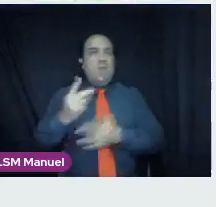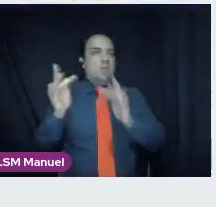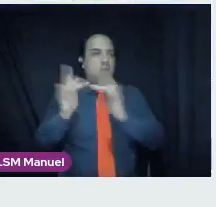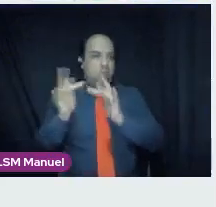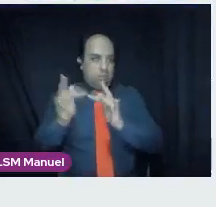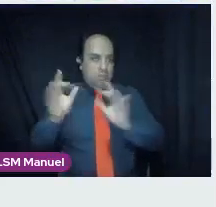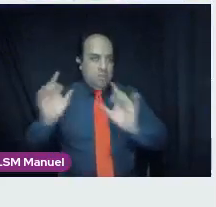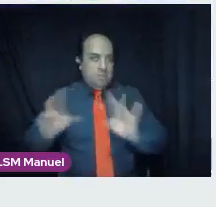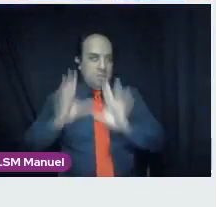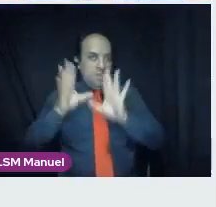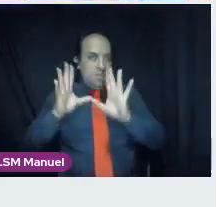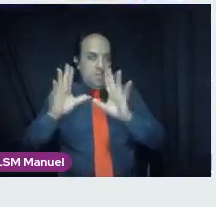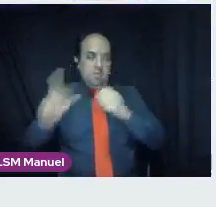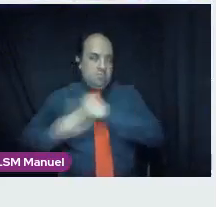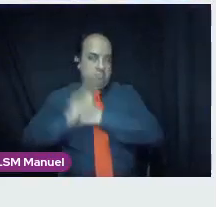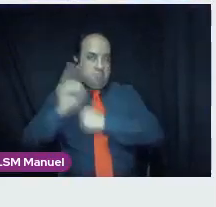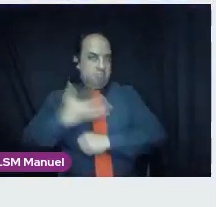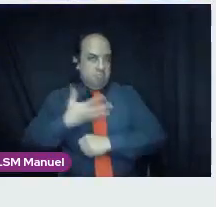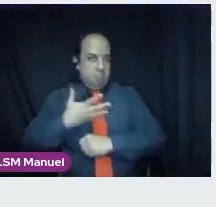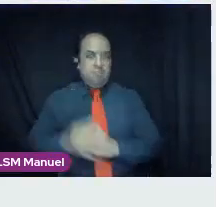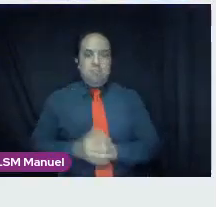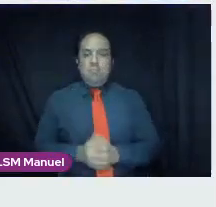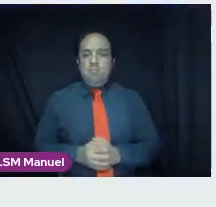surja algún inconveniente.